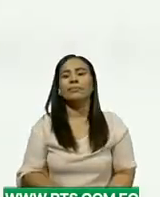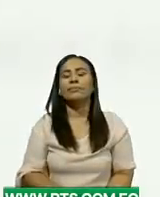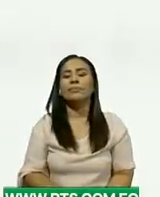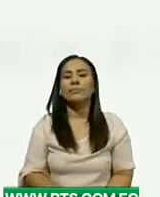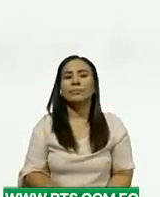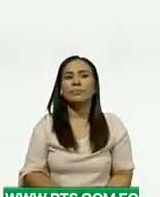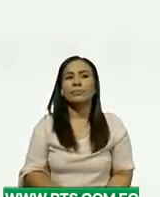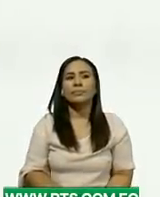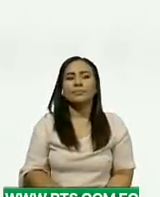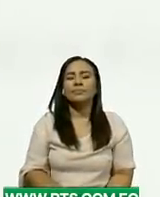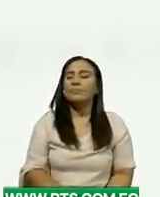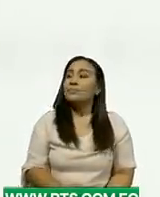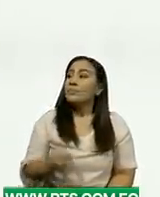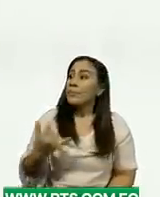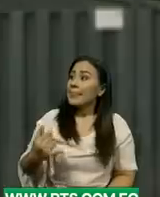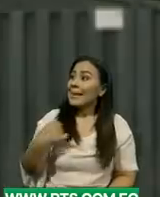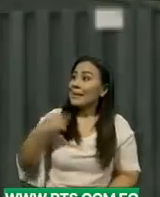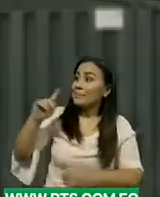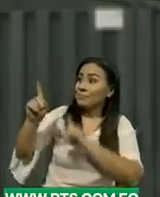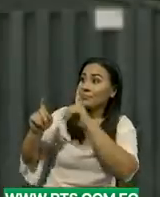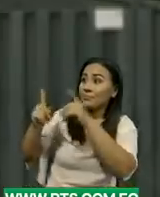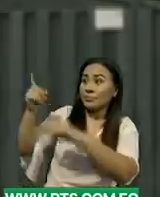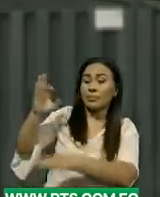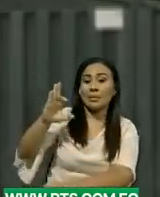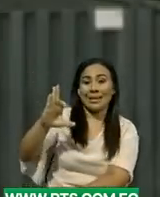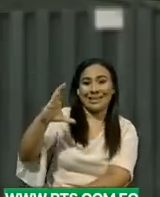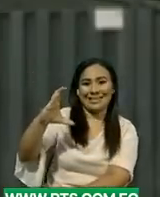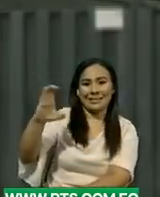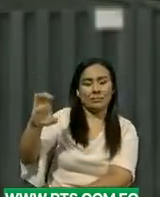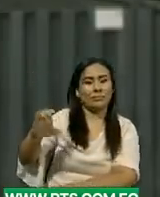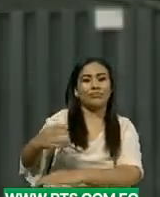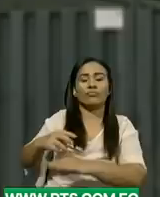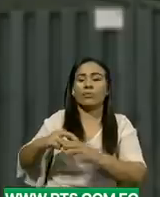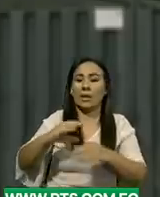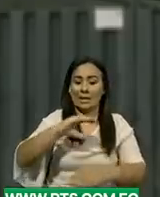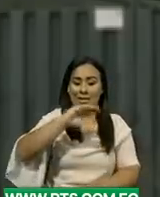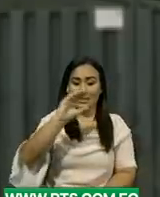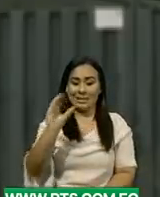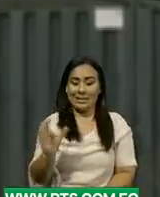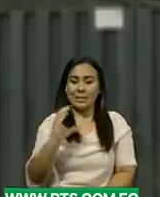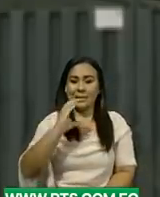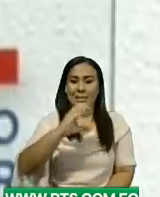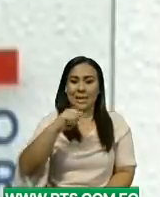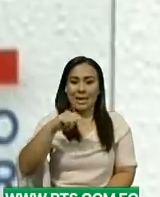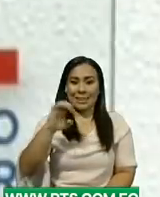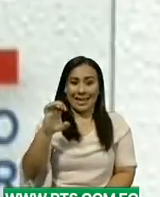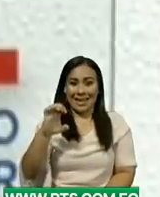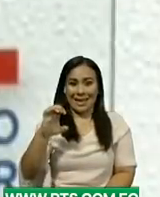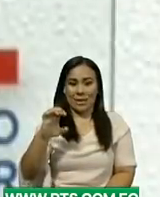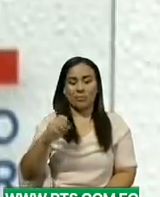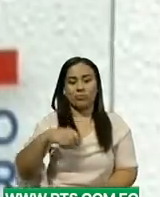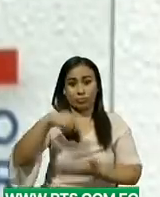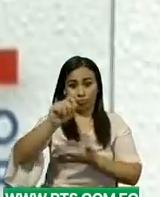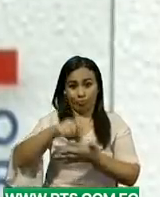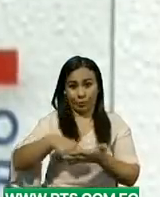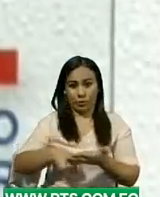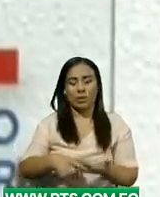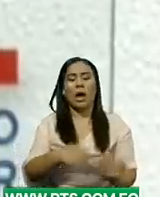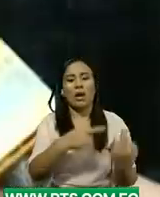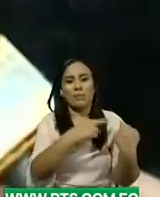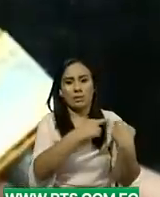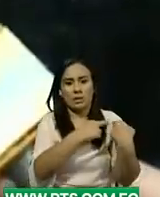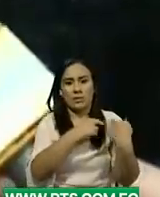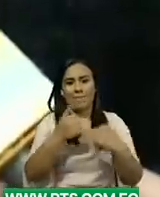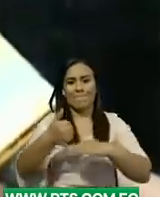Ante la consulta sobre el conteo de votos nulos que recibió el Tribunal Contencioso Electoral, el presidente de este organismo confirmó que la institución se inhibe de